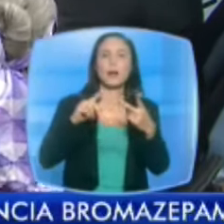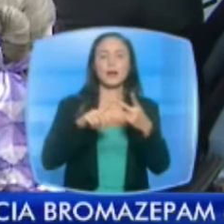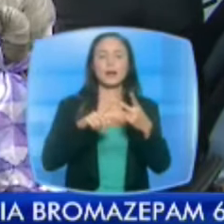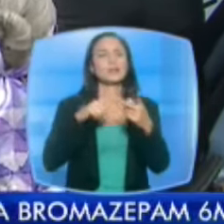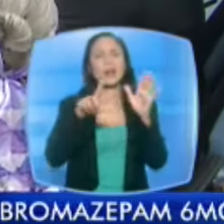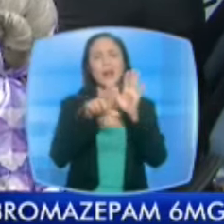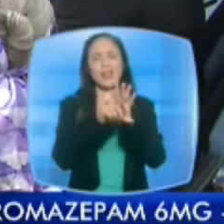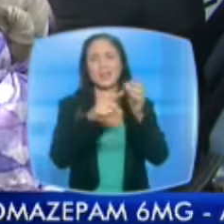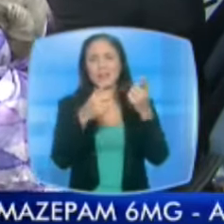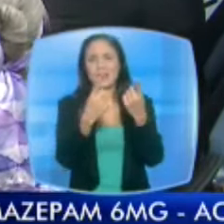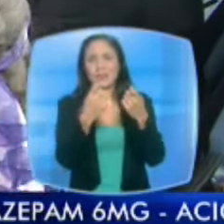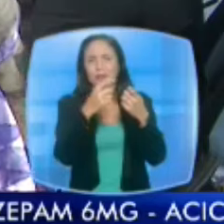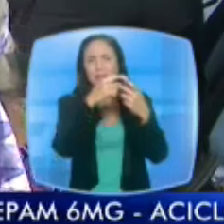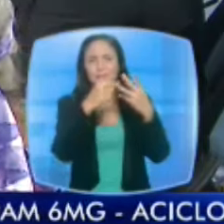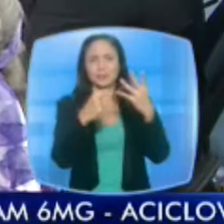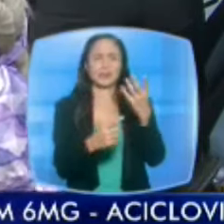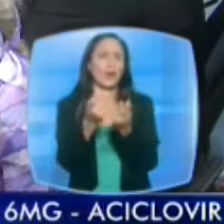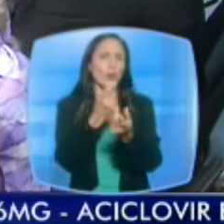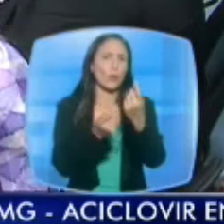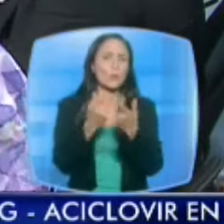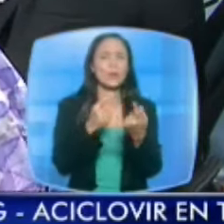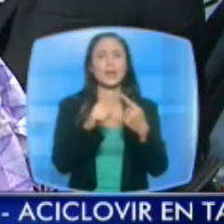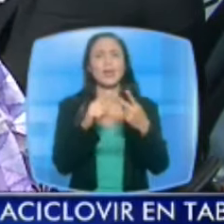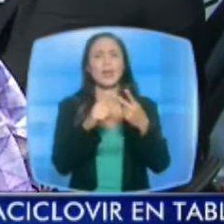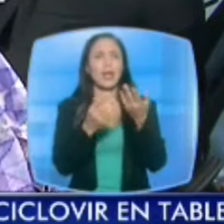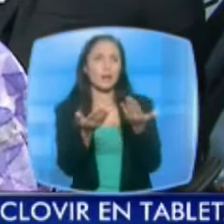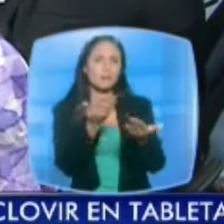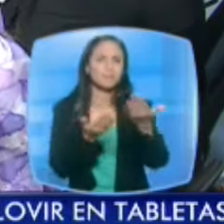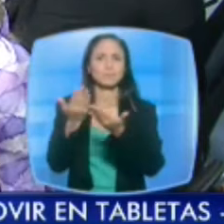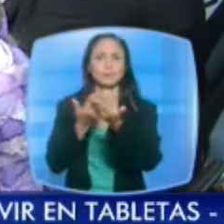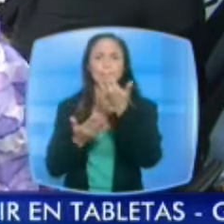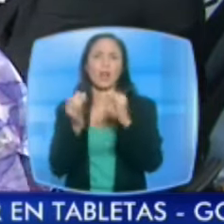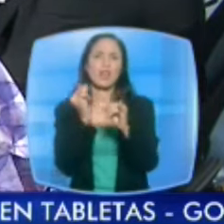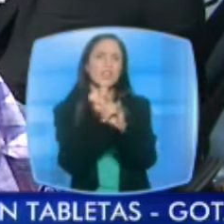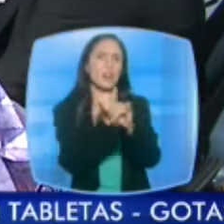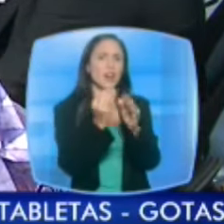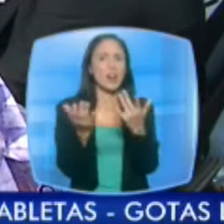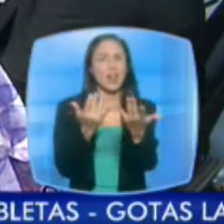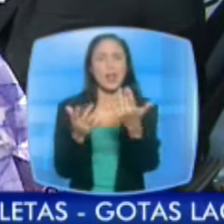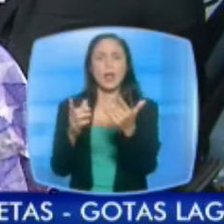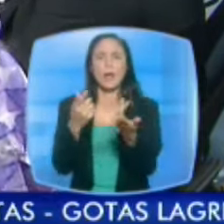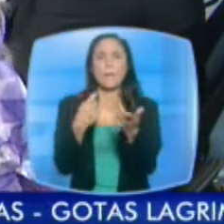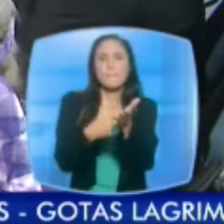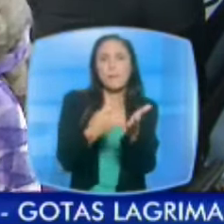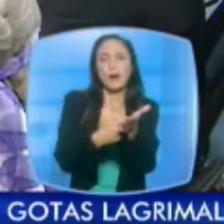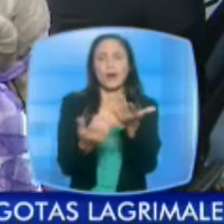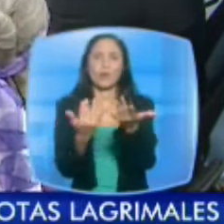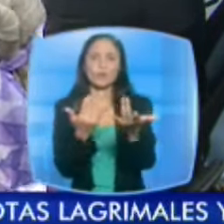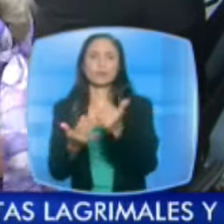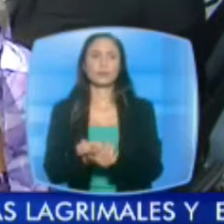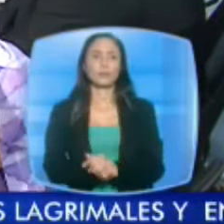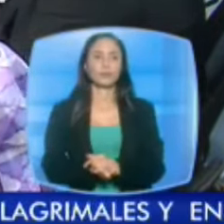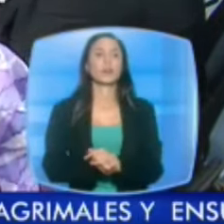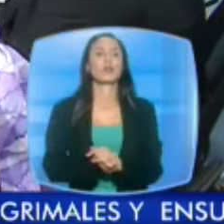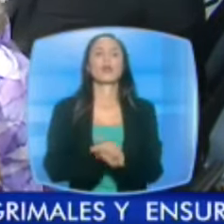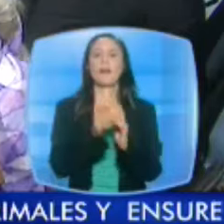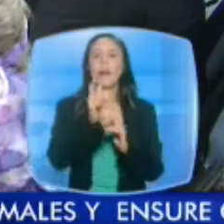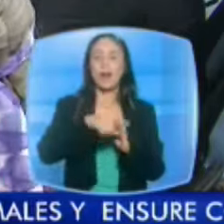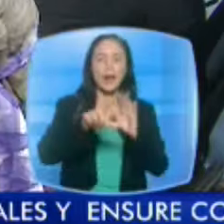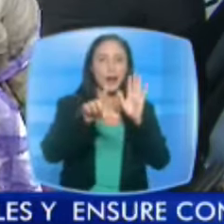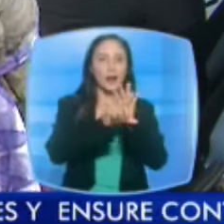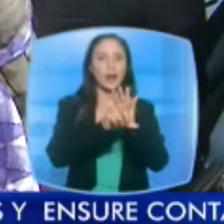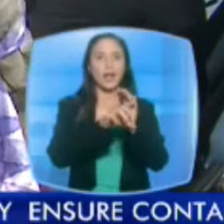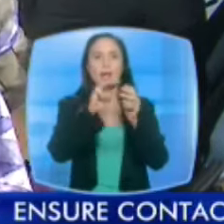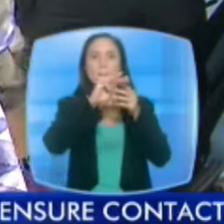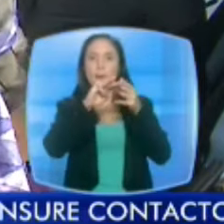otras leyes que tienen que ver con la economía, con el comercio digital. También la ley de carrera judicial, la